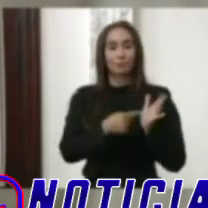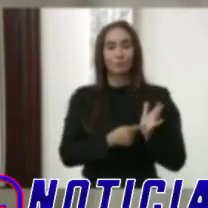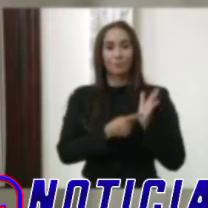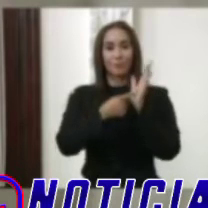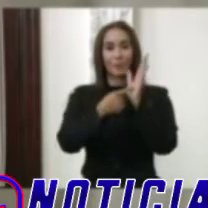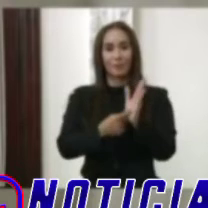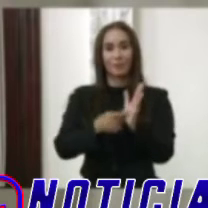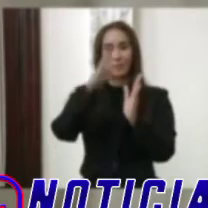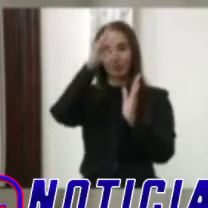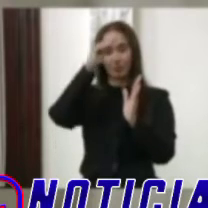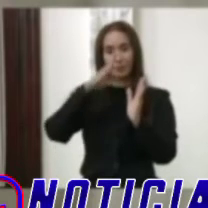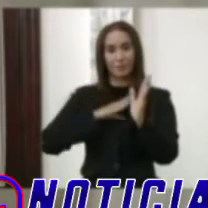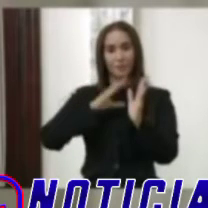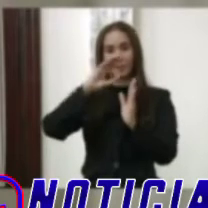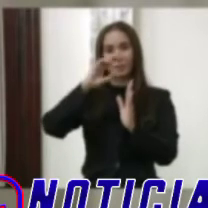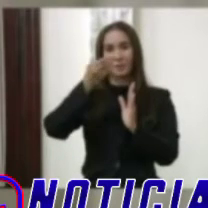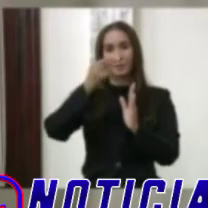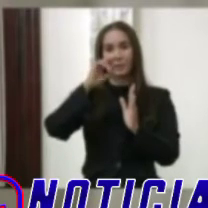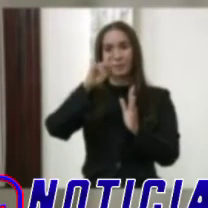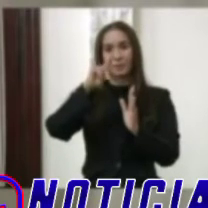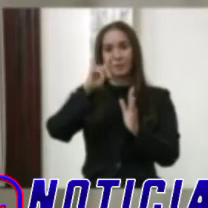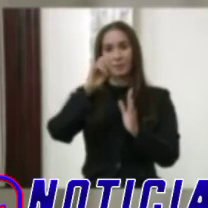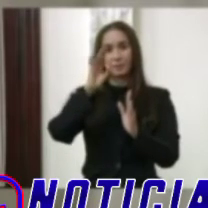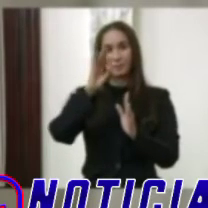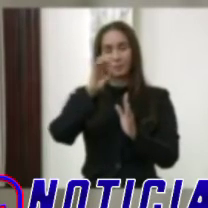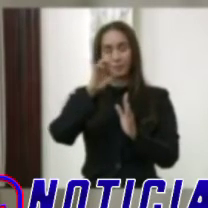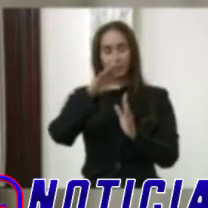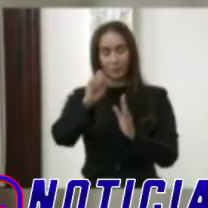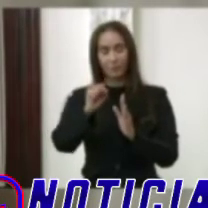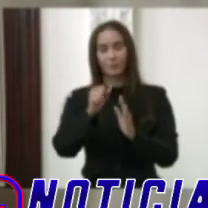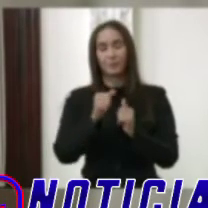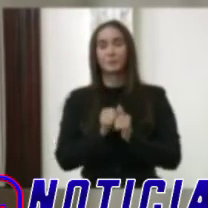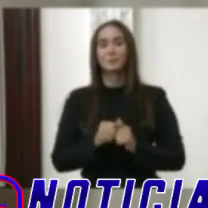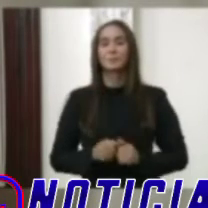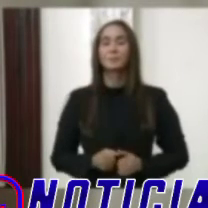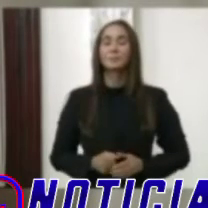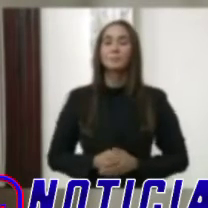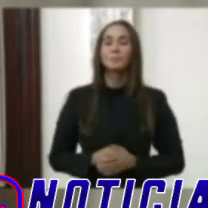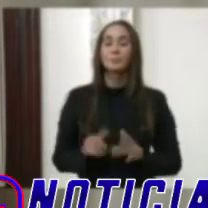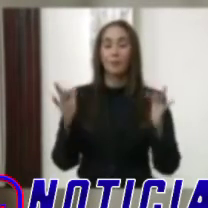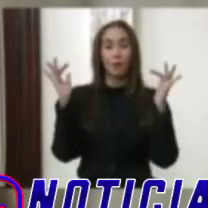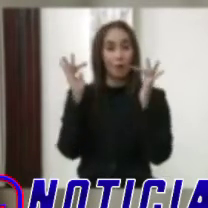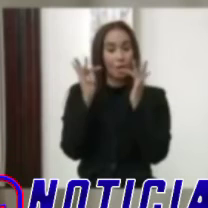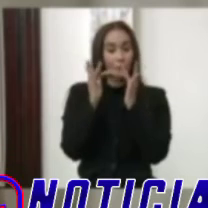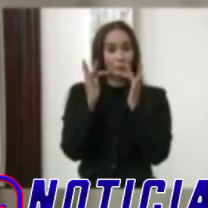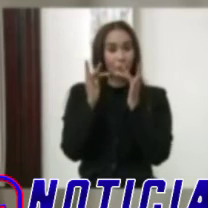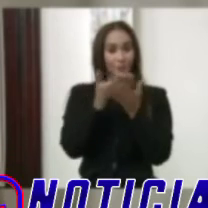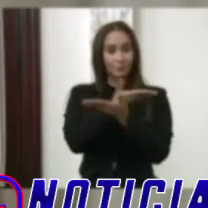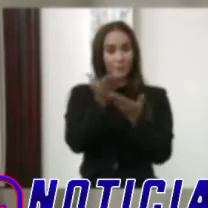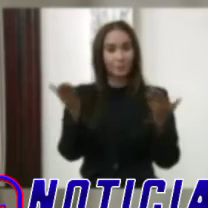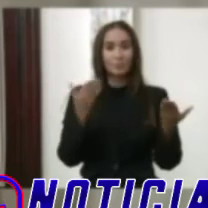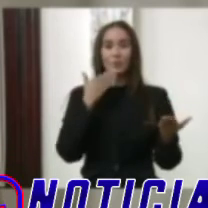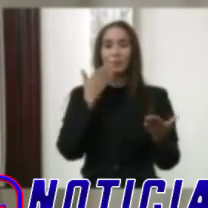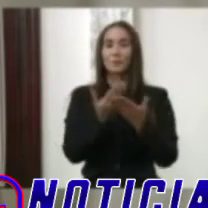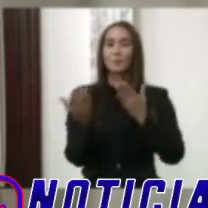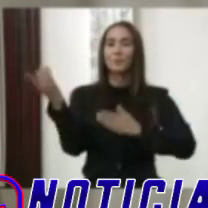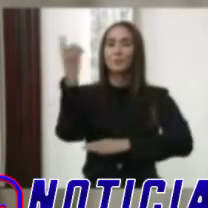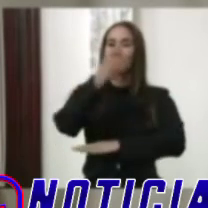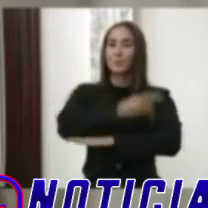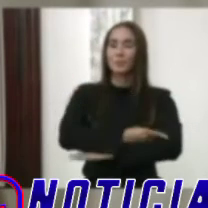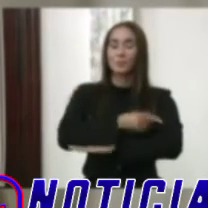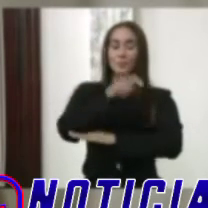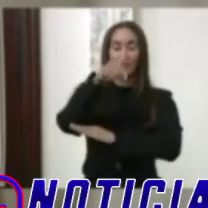señor Christopher Barnes, presidente de la Sociedad Interamericana de Prensa. Conectamos con ustedes. Muy buenos días desde República